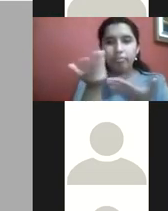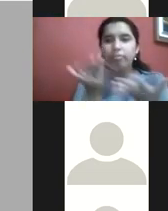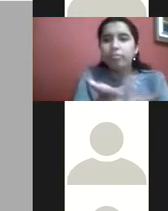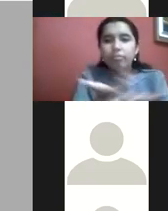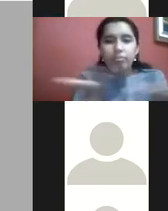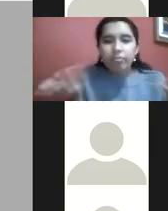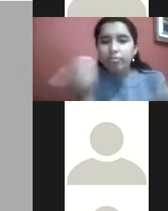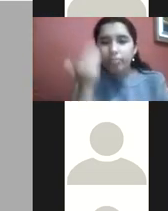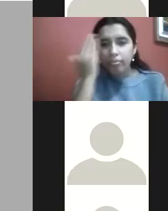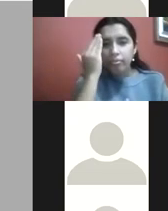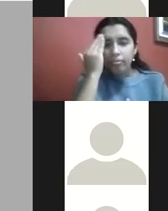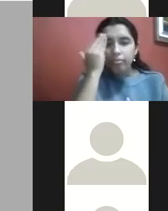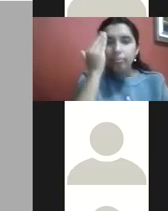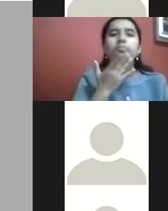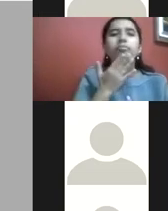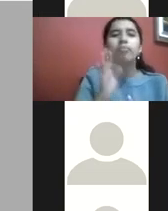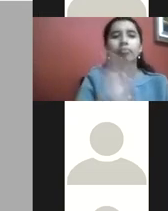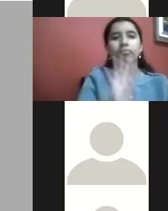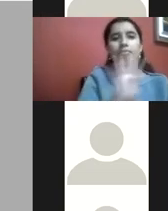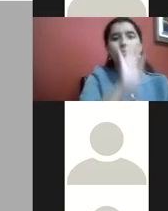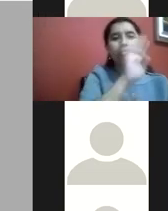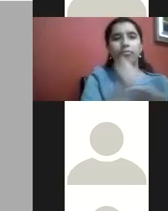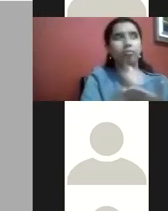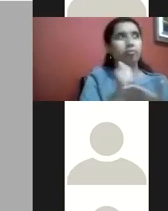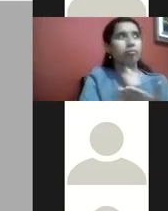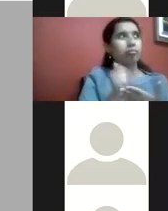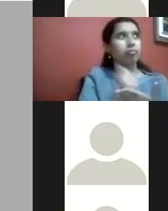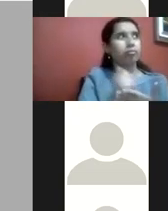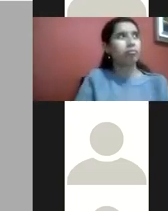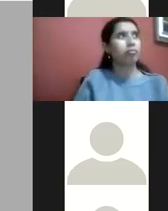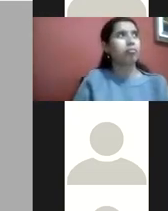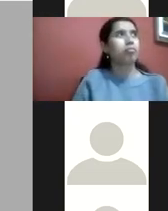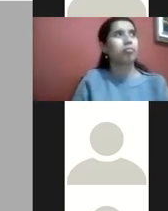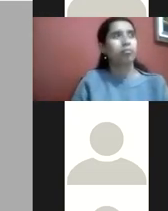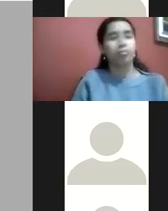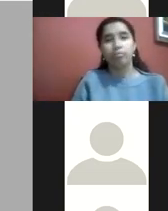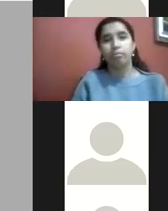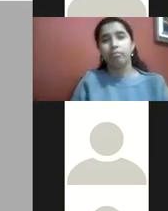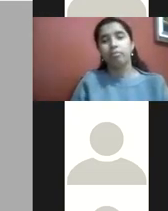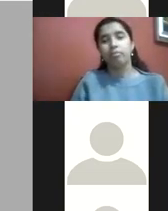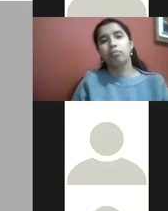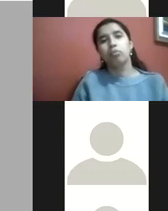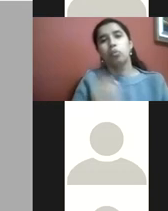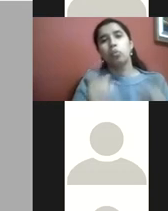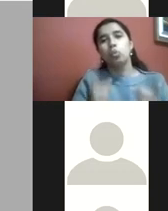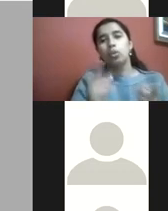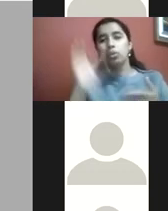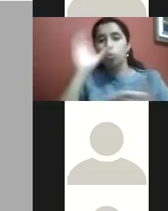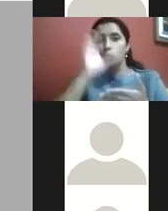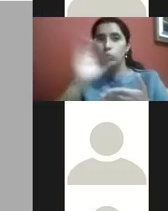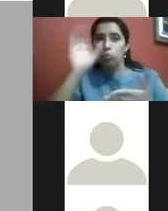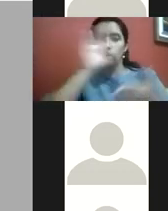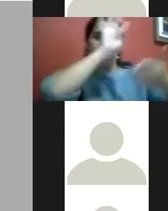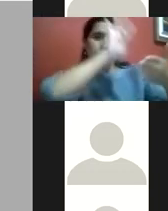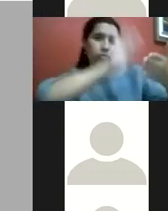Entonces, una vez sabemos cuál es esto, buscamos en la tabla el valor de z. O sea